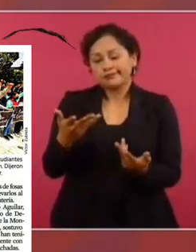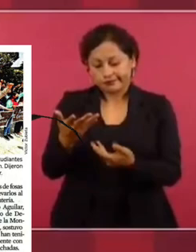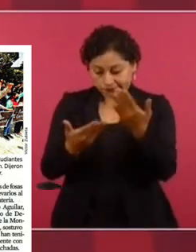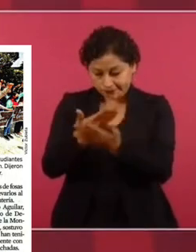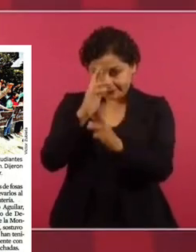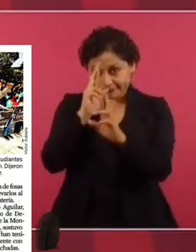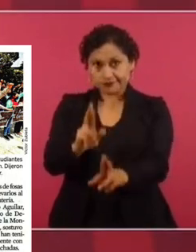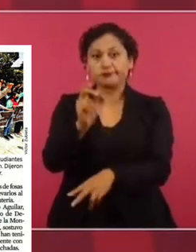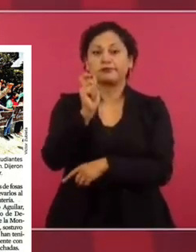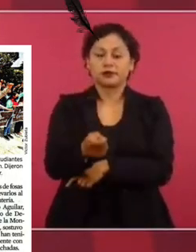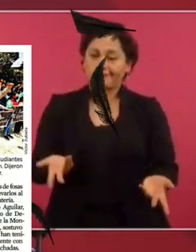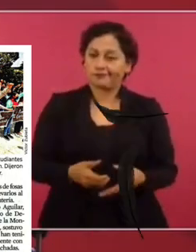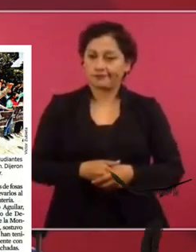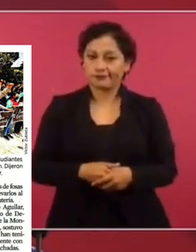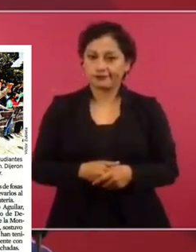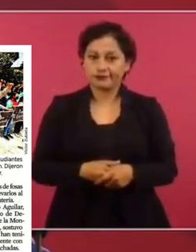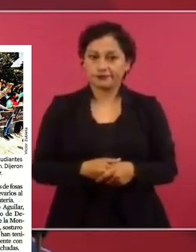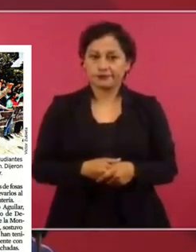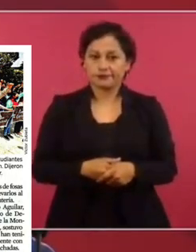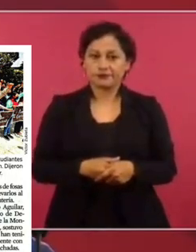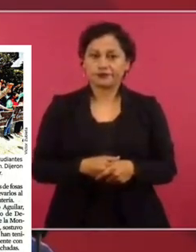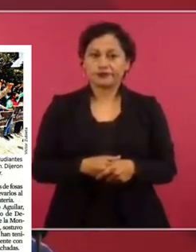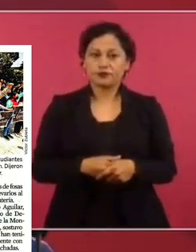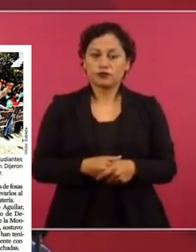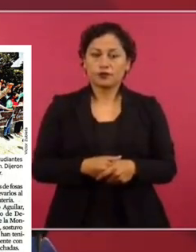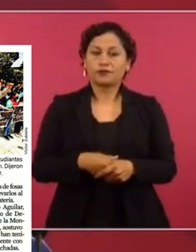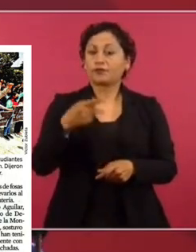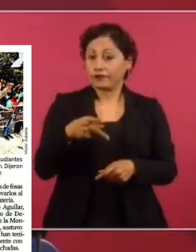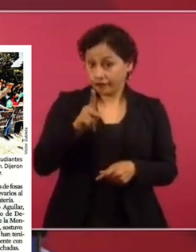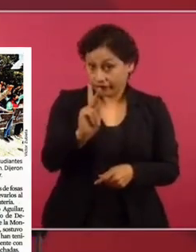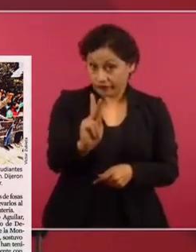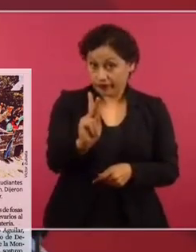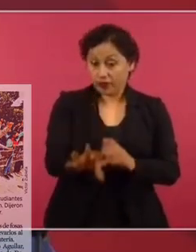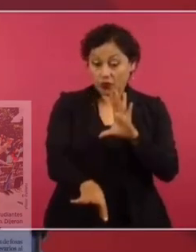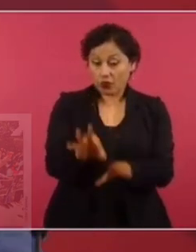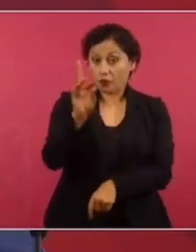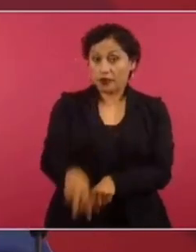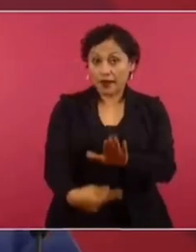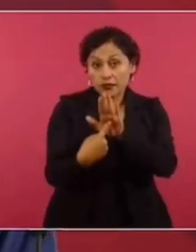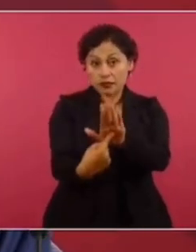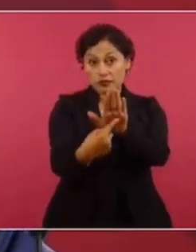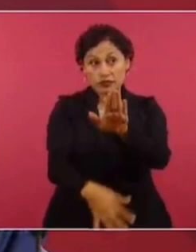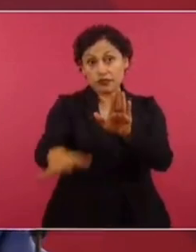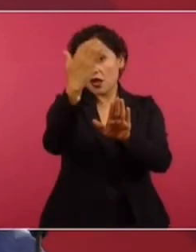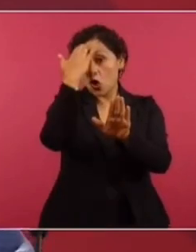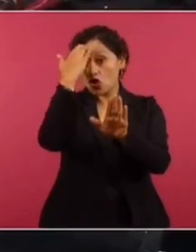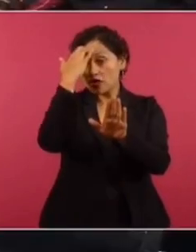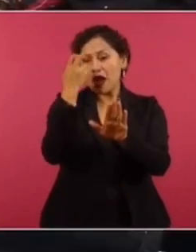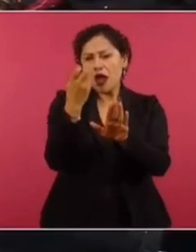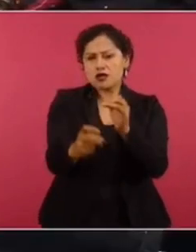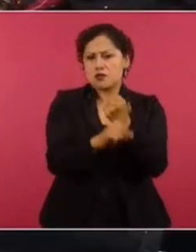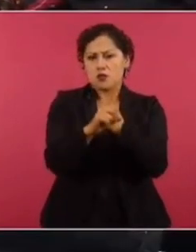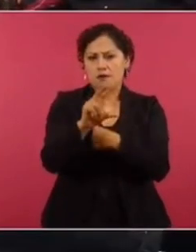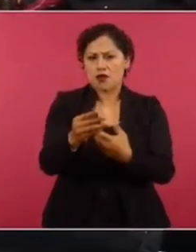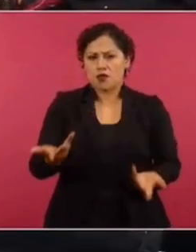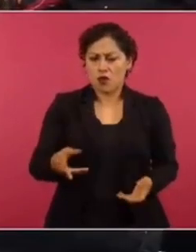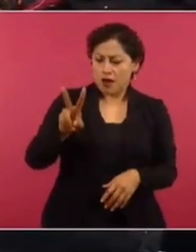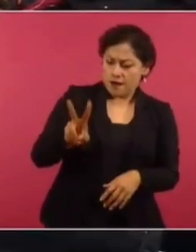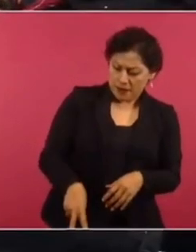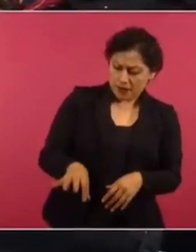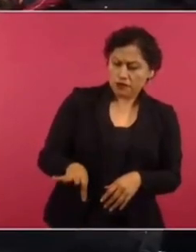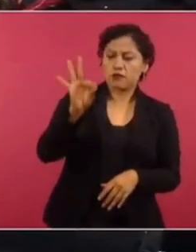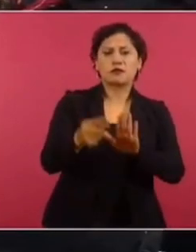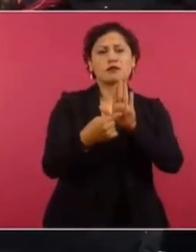respeto, de sopilotes. Pero si se conoce la verdad, no hay problema. La verdad es la que nos va a liberar de